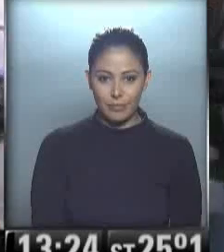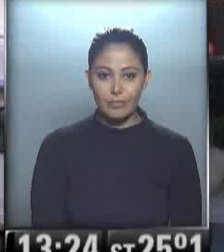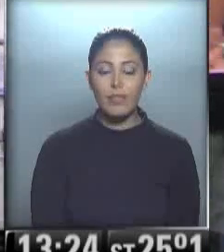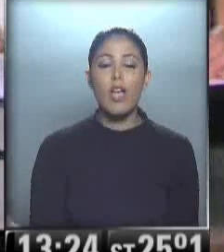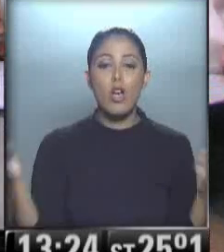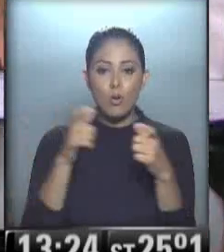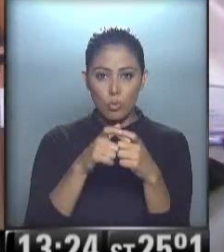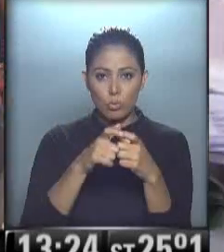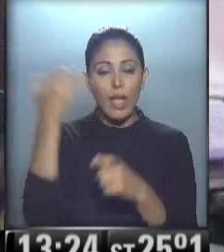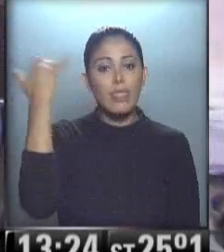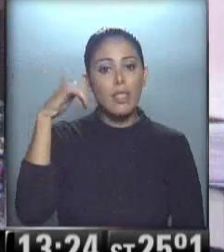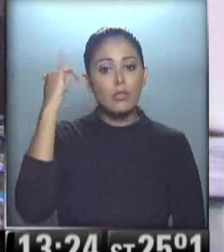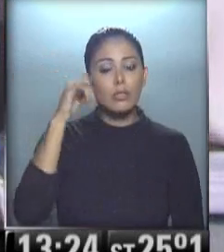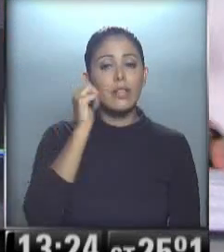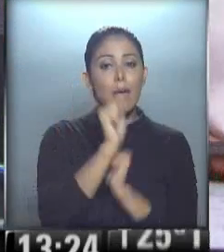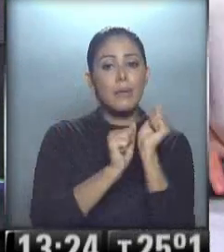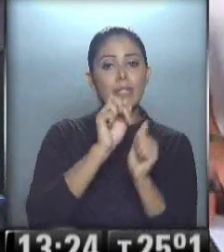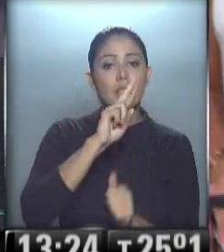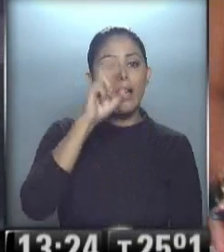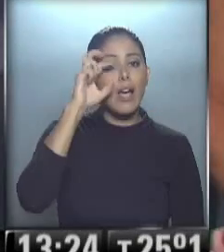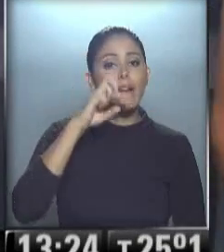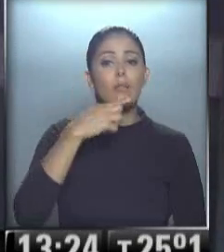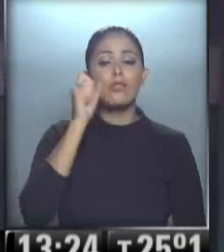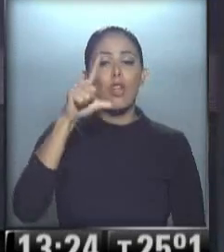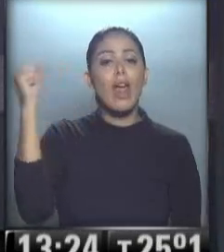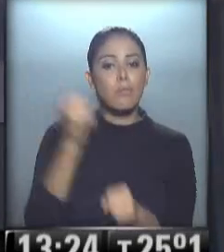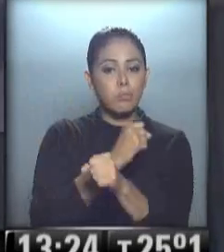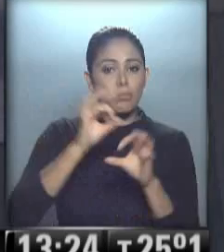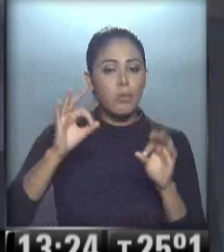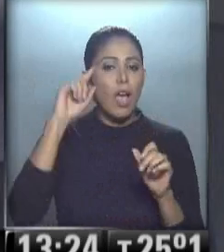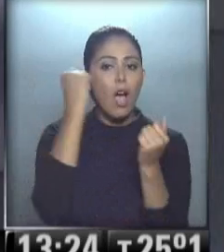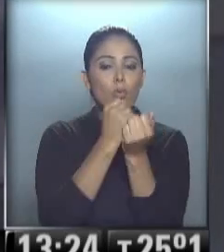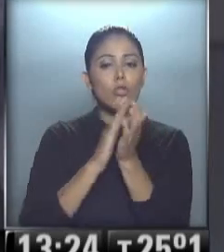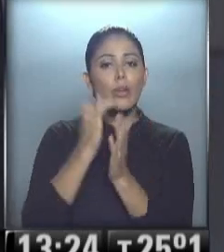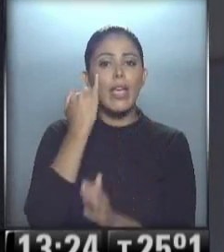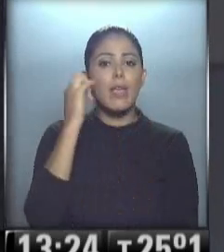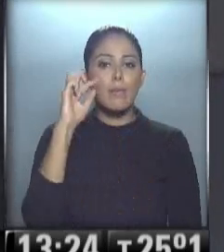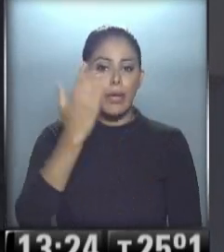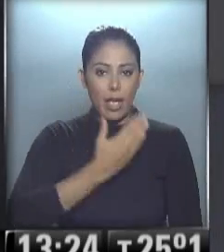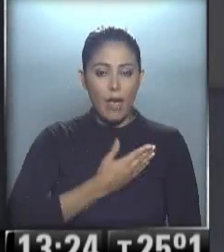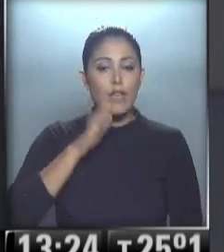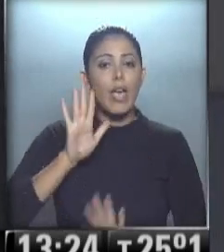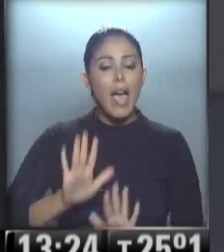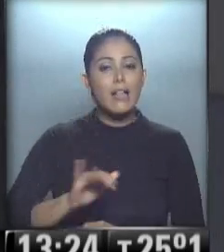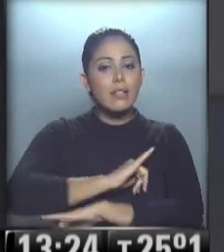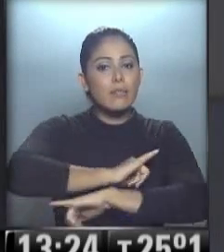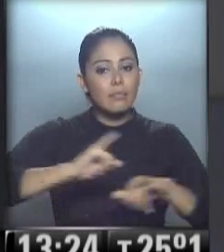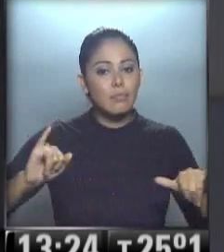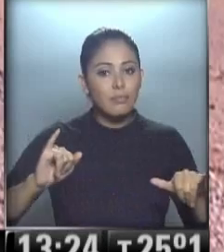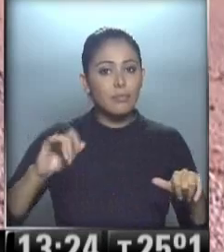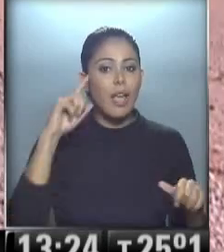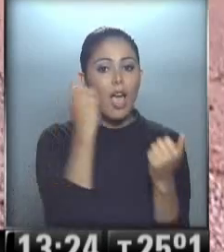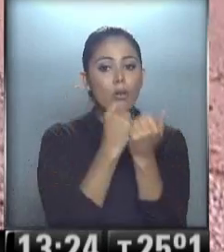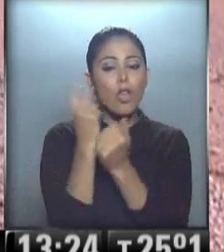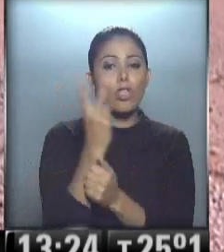la junta de accionistas de repsol aprobó el acuerdo por ipf de esta manera ratificó el acuerdo entre las